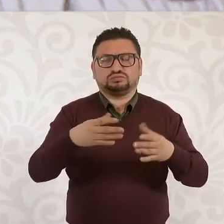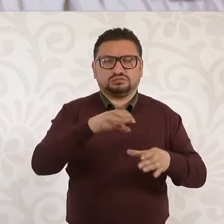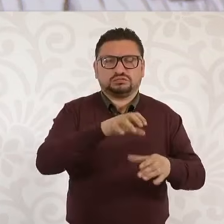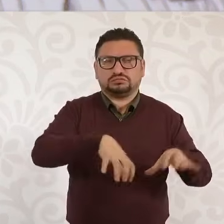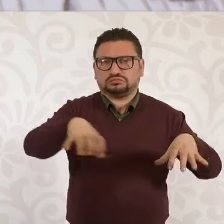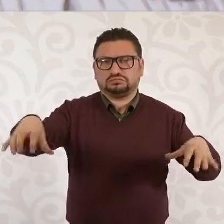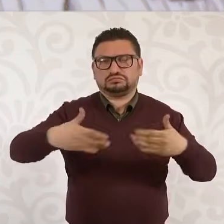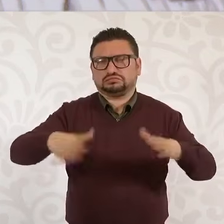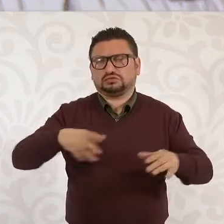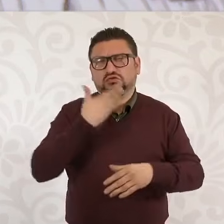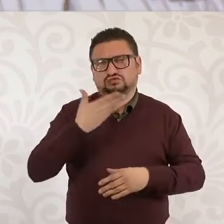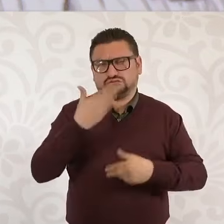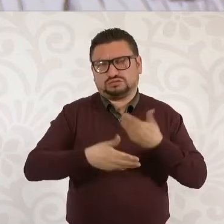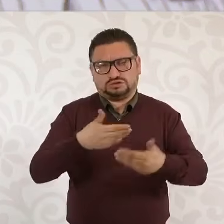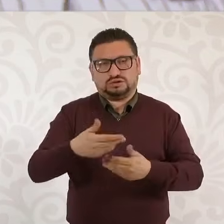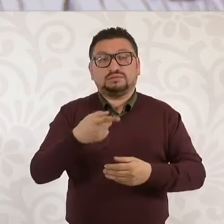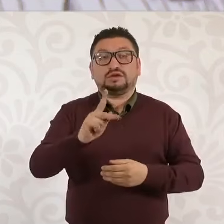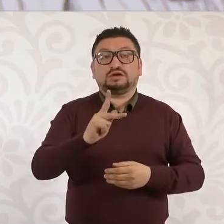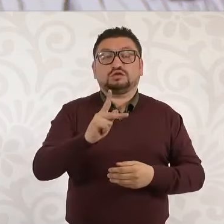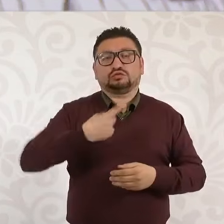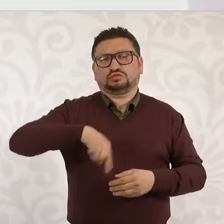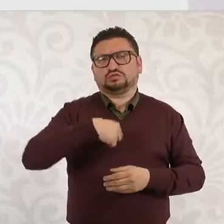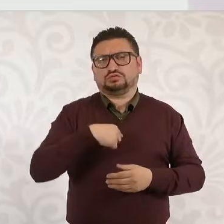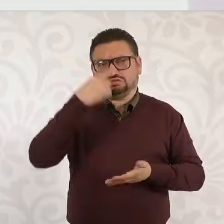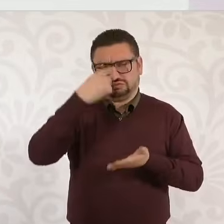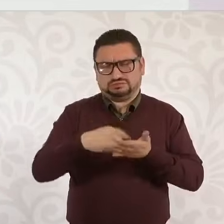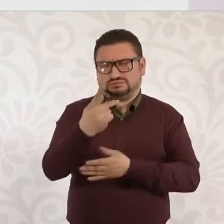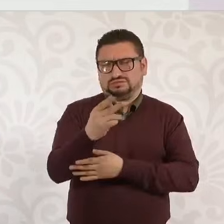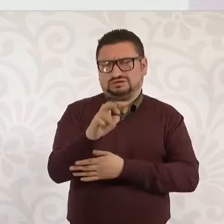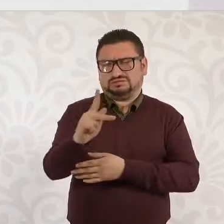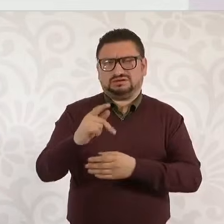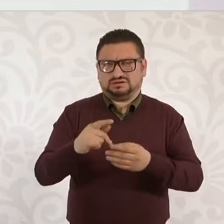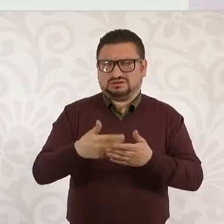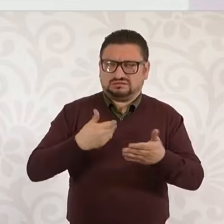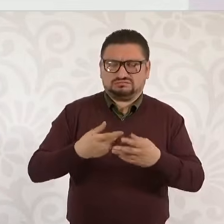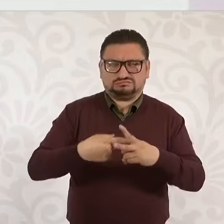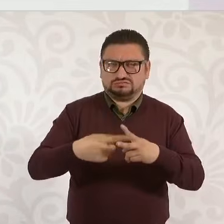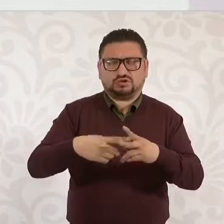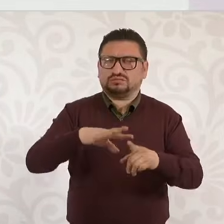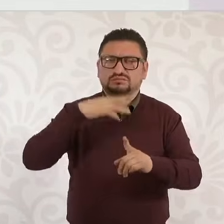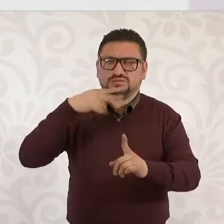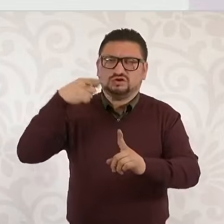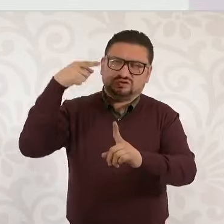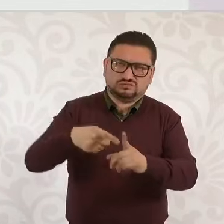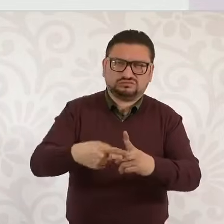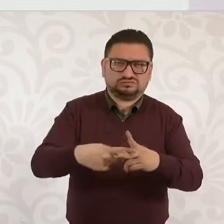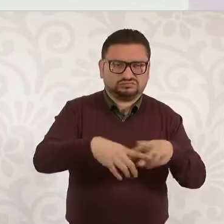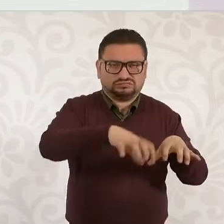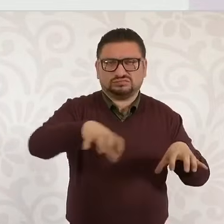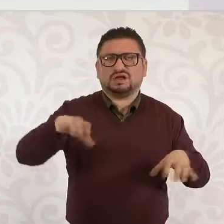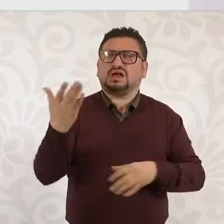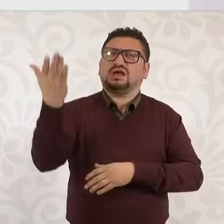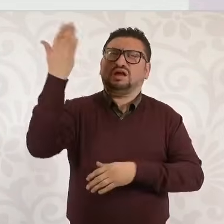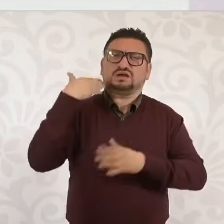normalmente se hace. Entonces, no vemos la necesidad de que haya PREP, sino ya directamente el conteo distrital. Esto es algo que se planteó